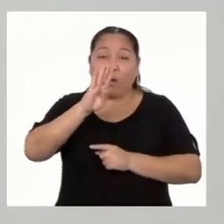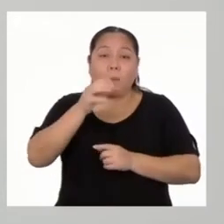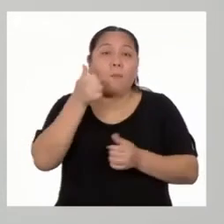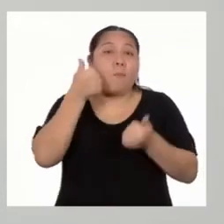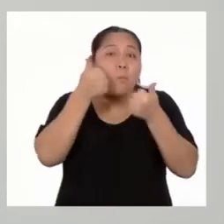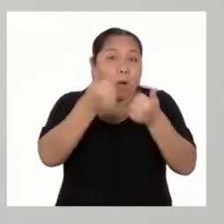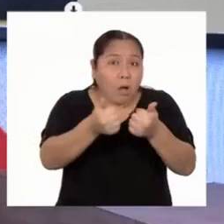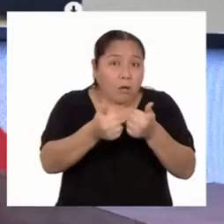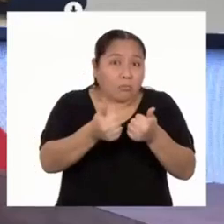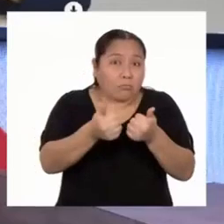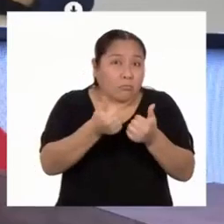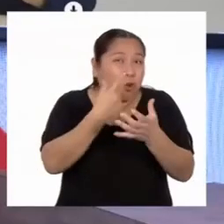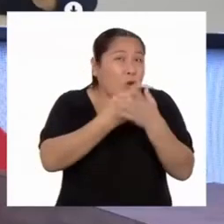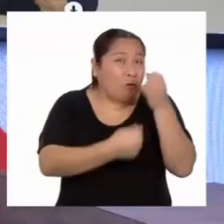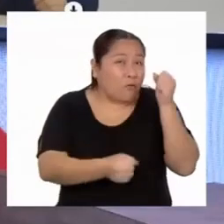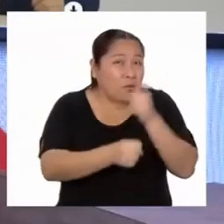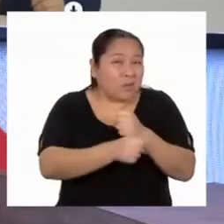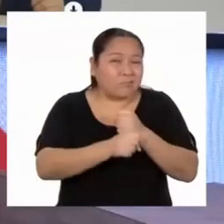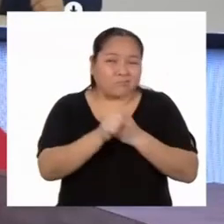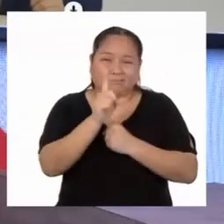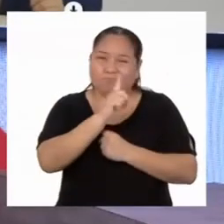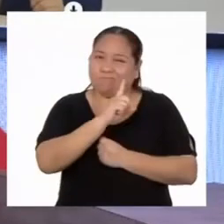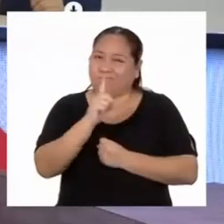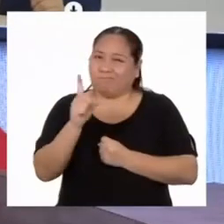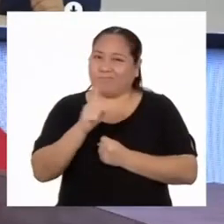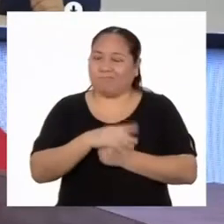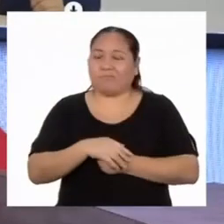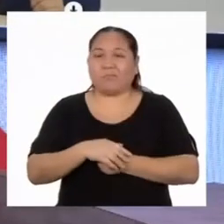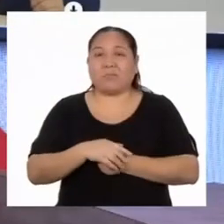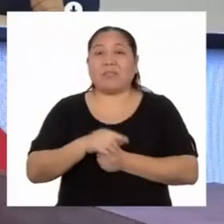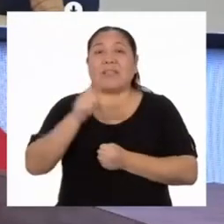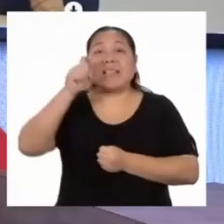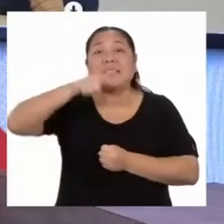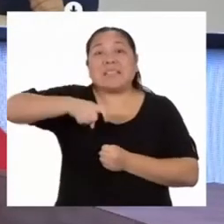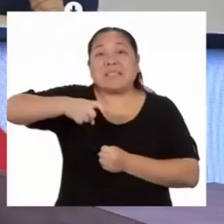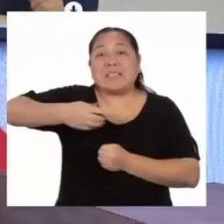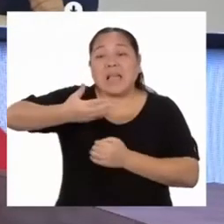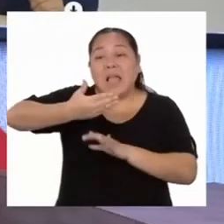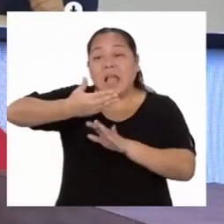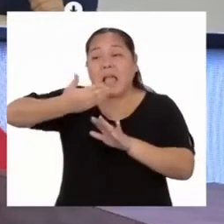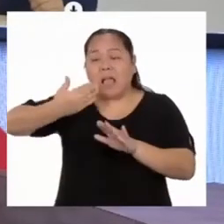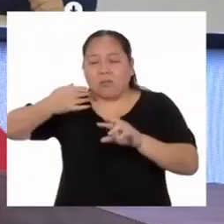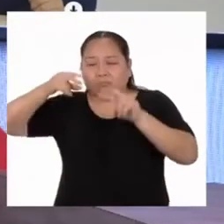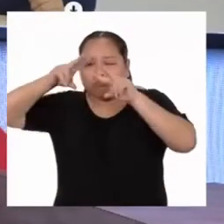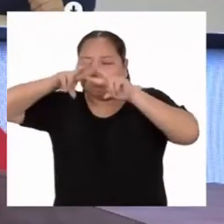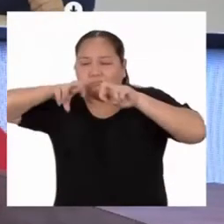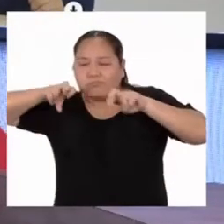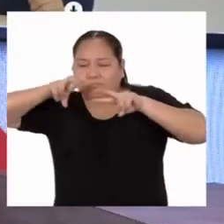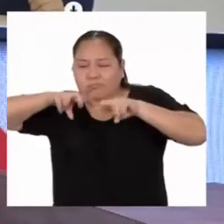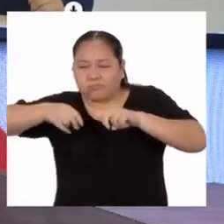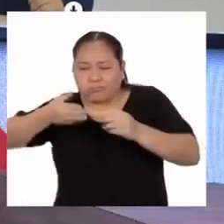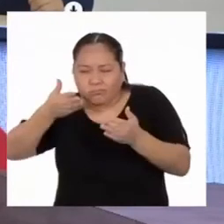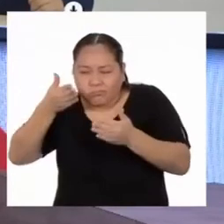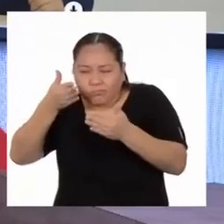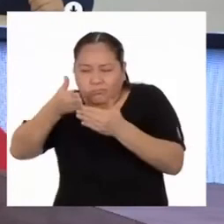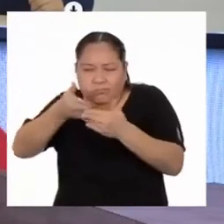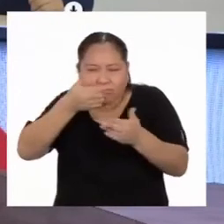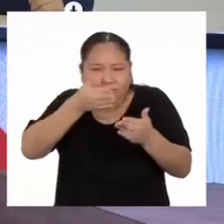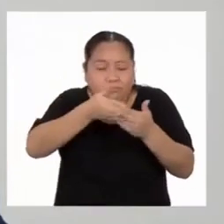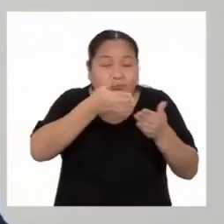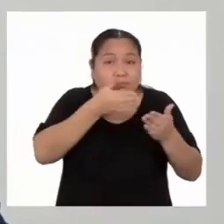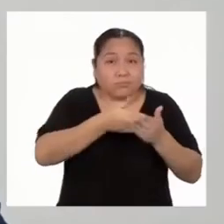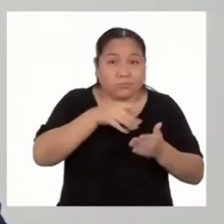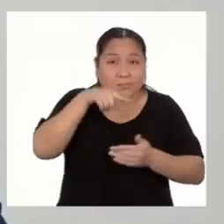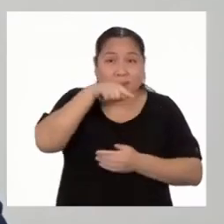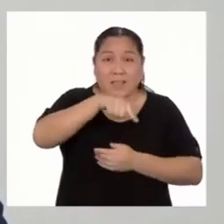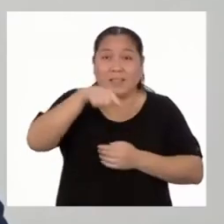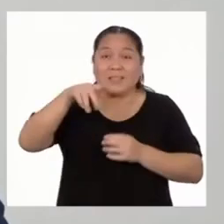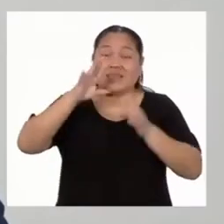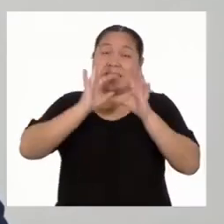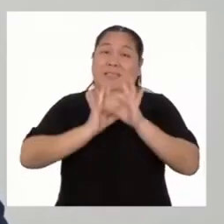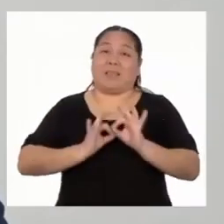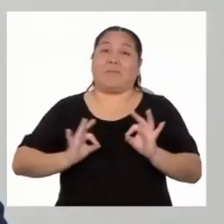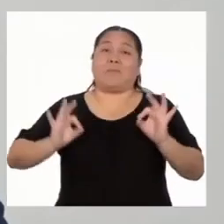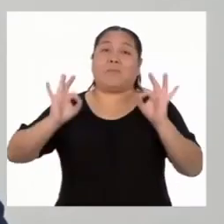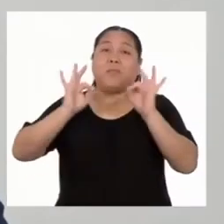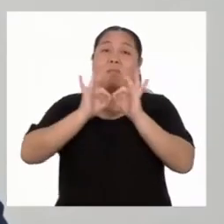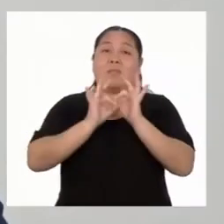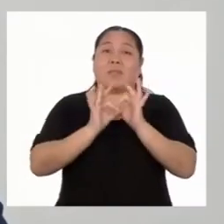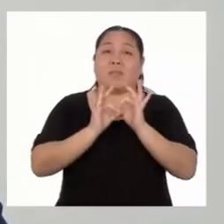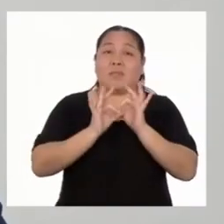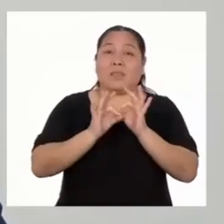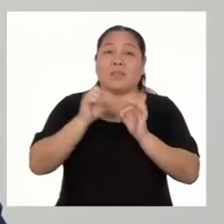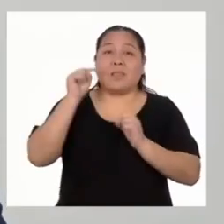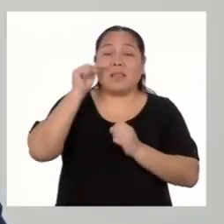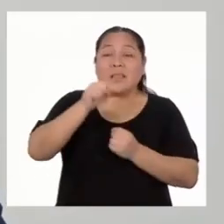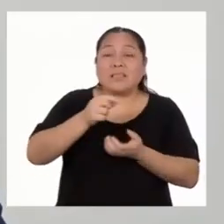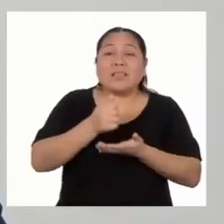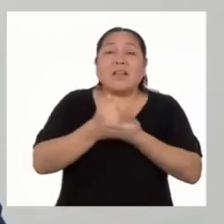confiables. Su evaluación e identificación es de gran importancia, pues nos va a ayudar